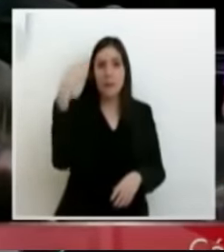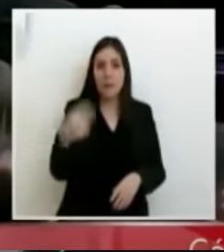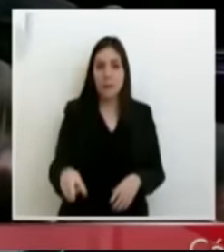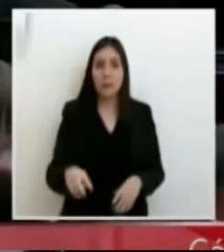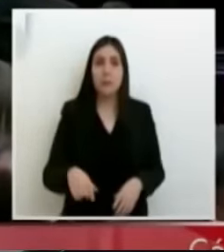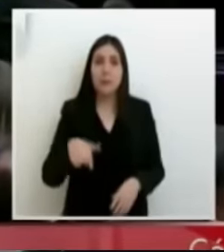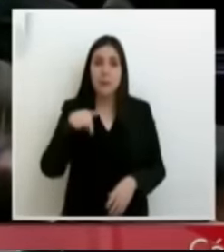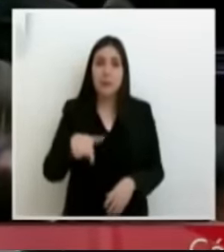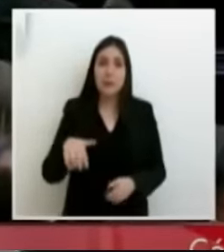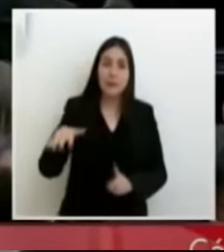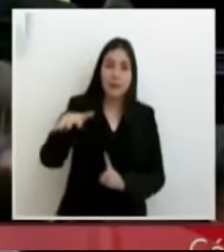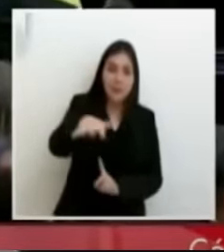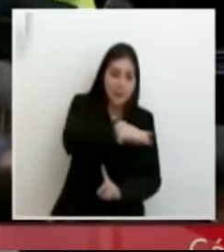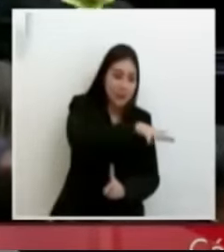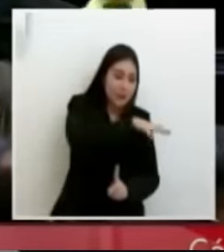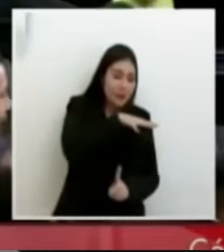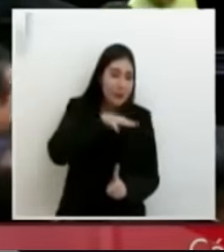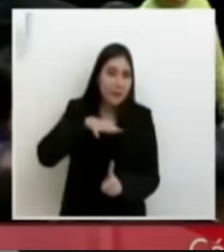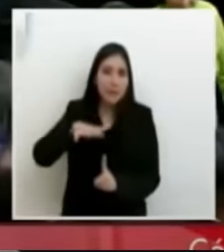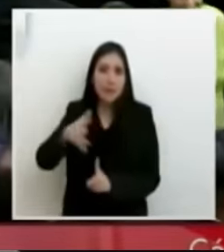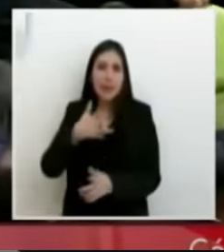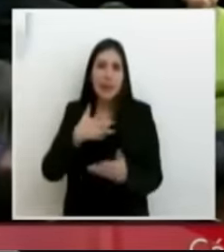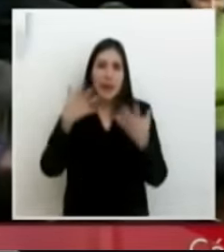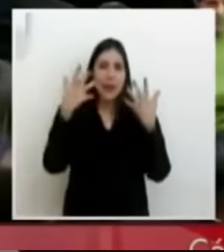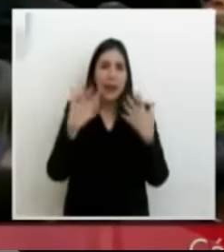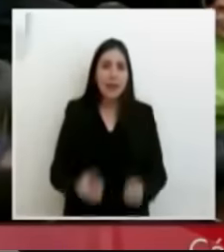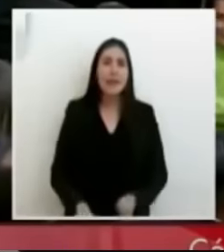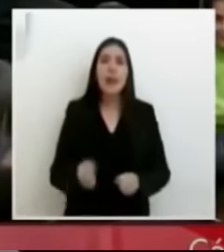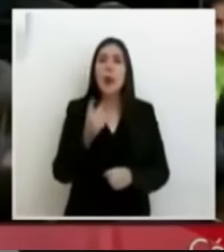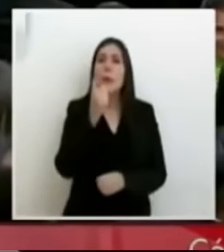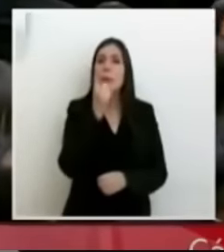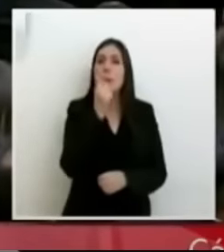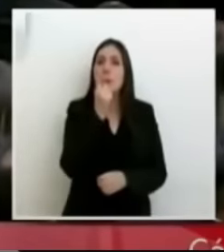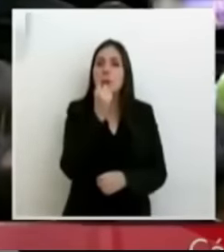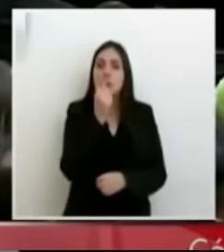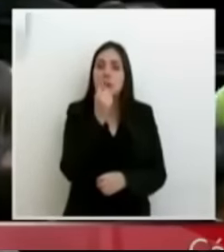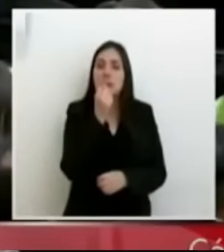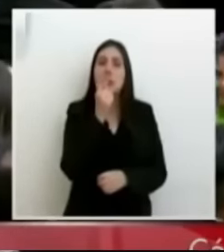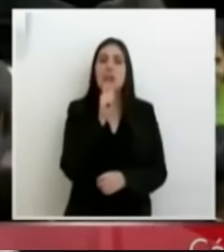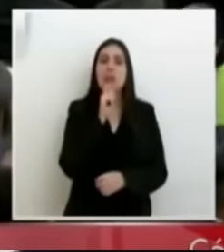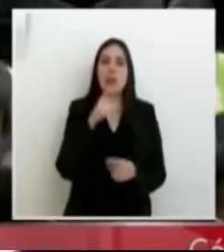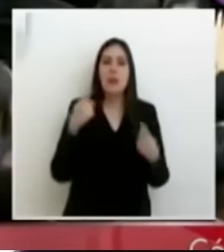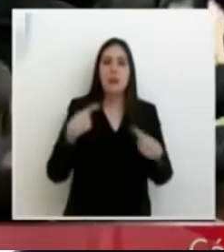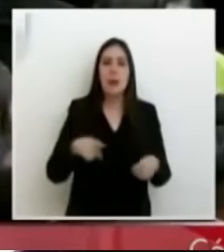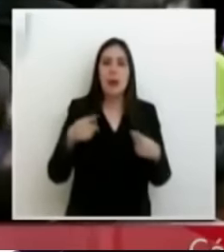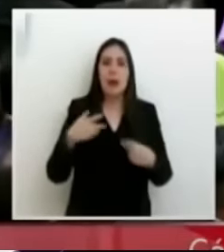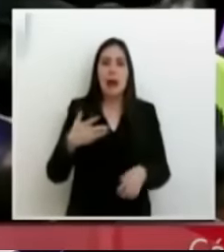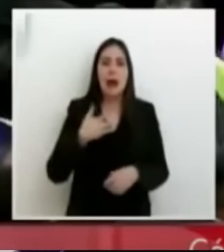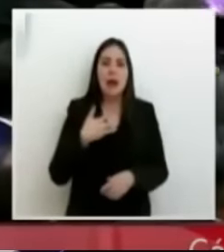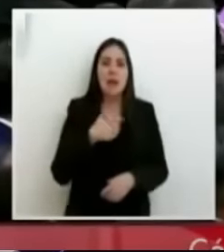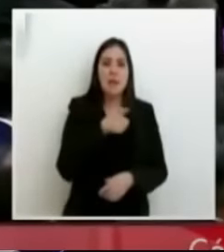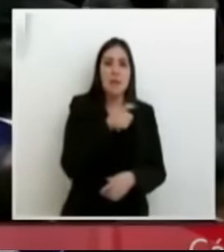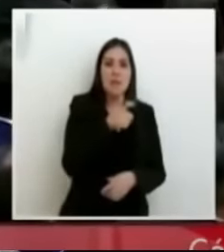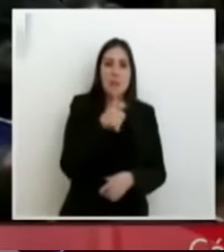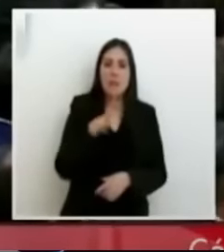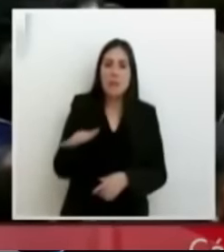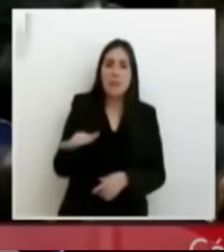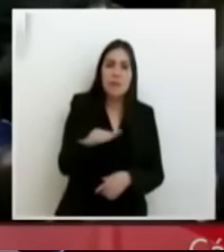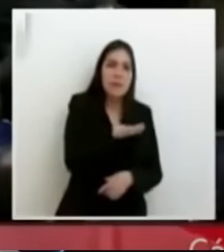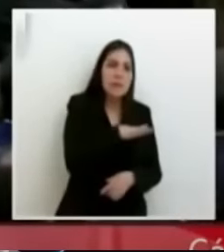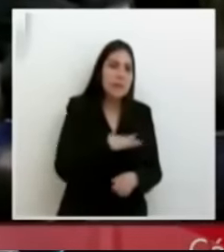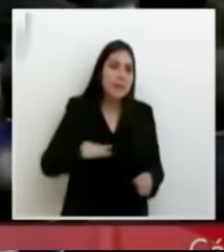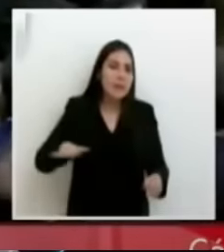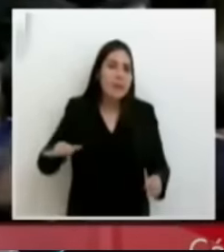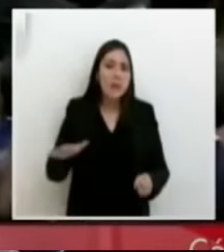está lleno de policías, está lleno de personas armadas, porque ustedes